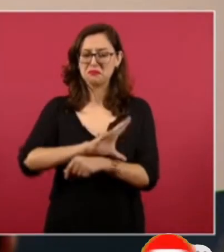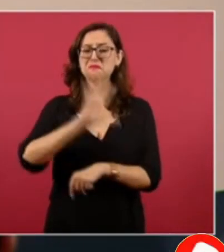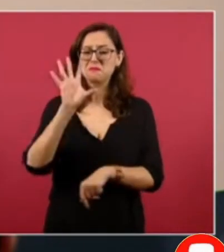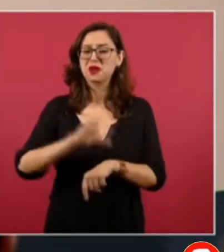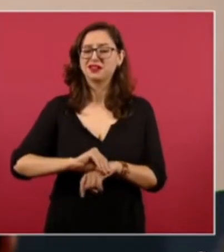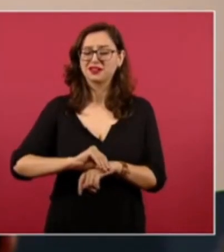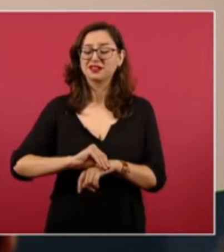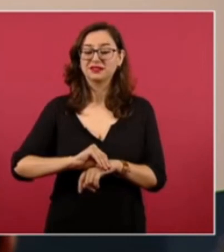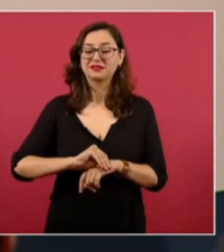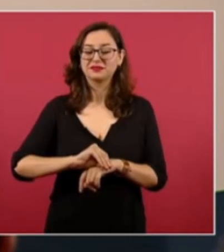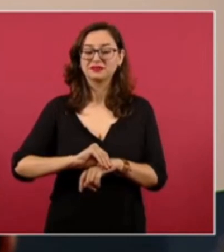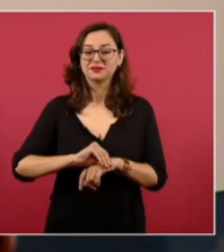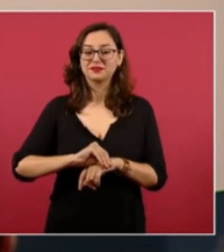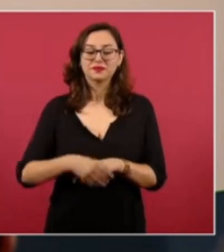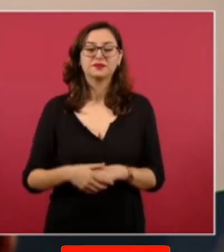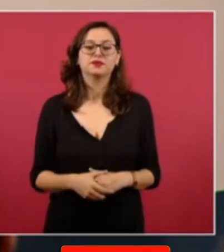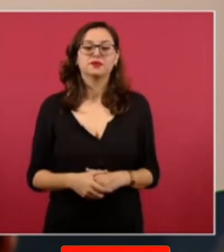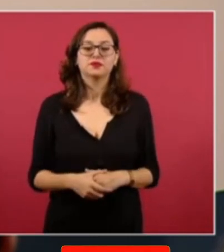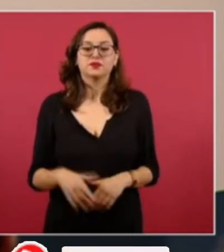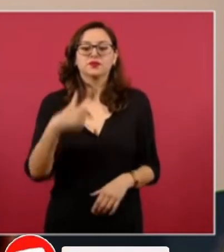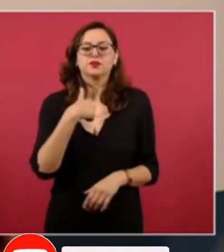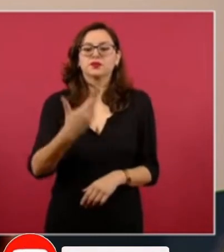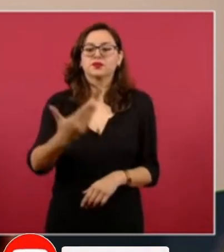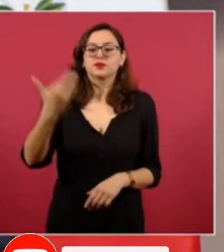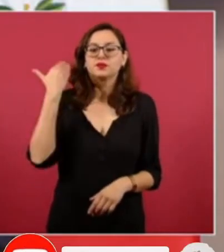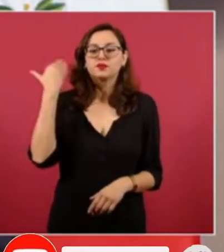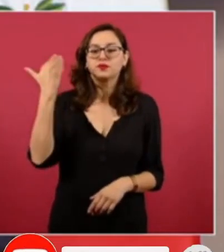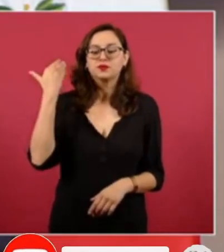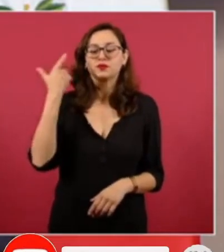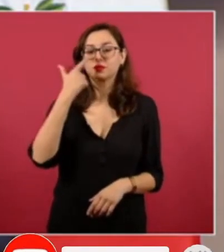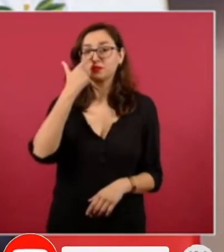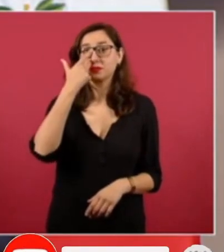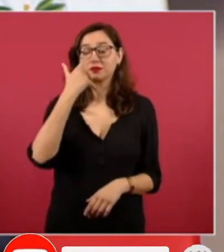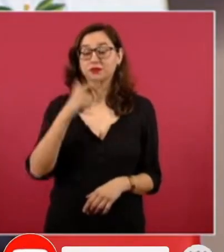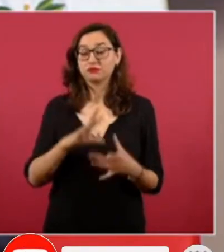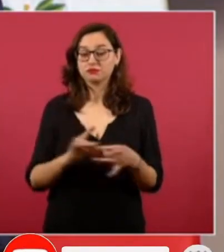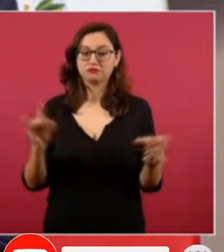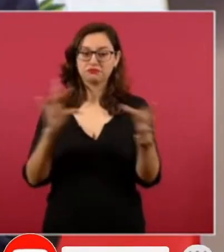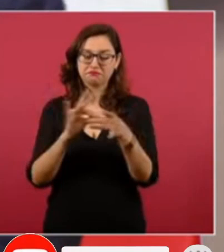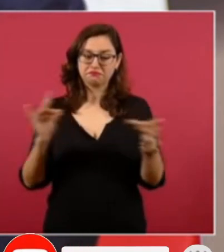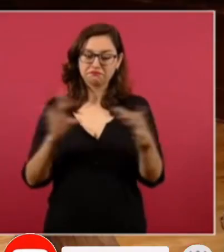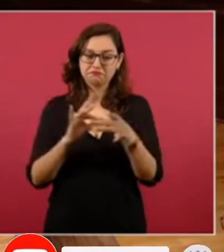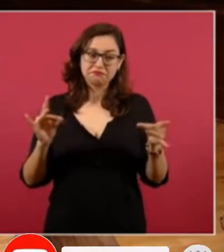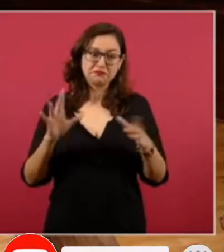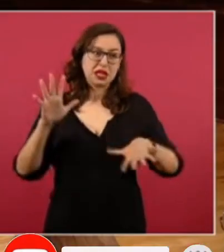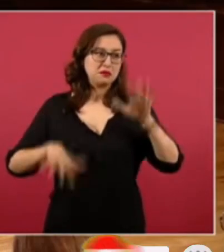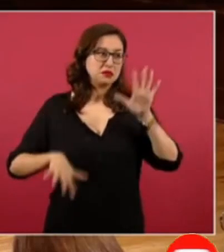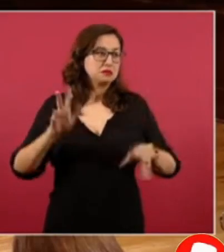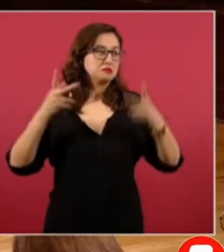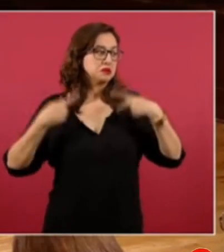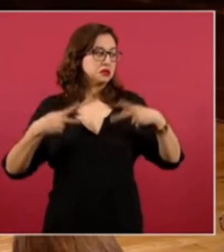de que de manera, vamos a decir, ingenua